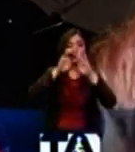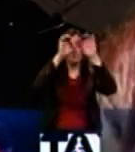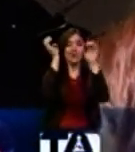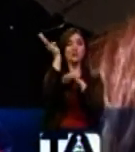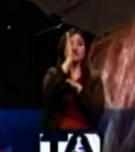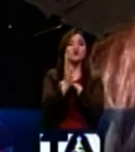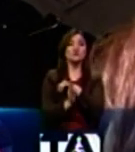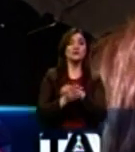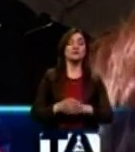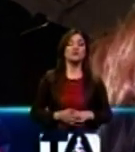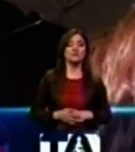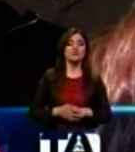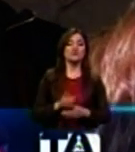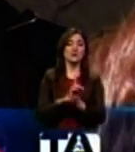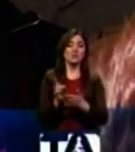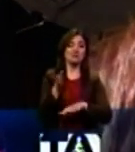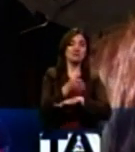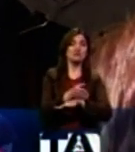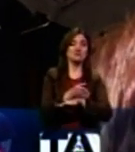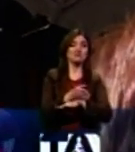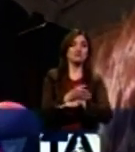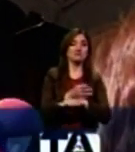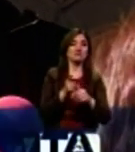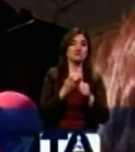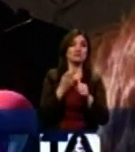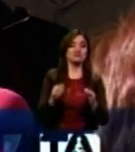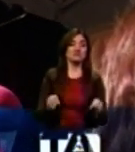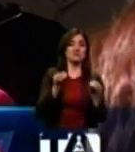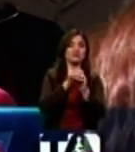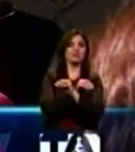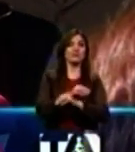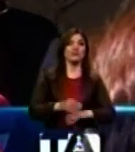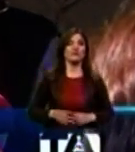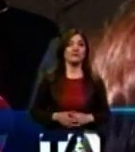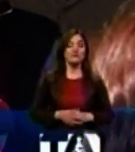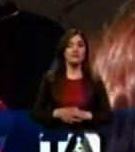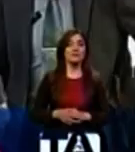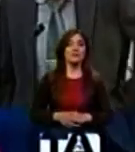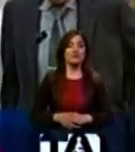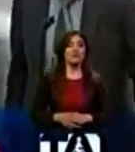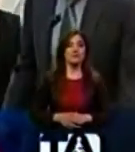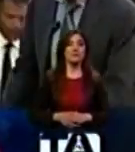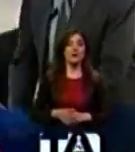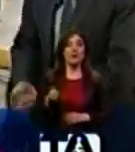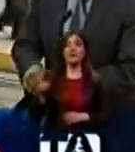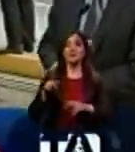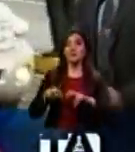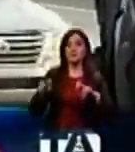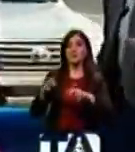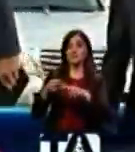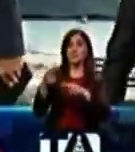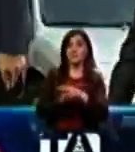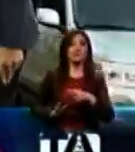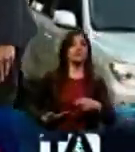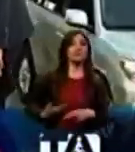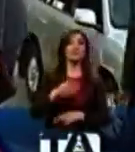Odebrecht, porque ya semanas antes habían llegado las primeras transferencias. Pero además, asegura Fernando Villavicencio, pedirán investigar al